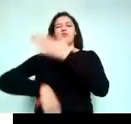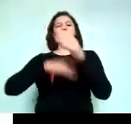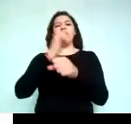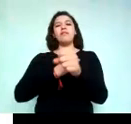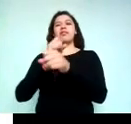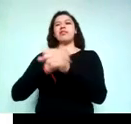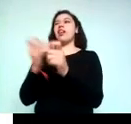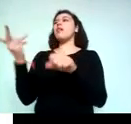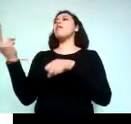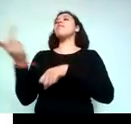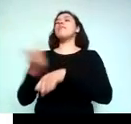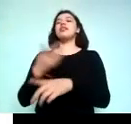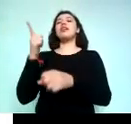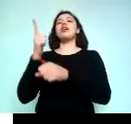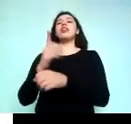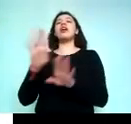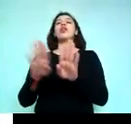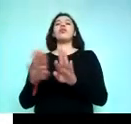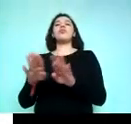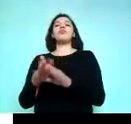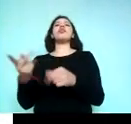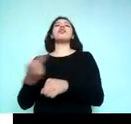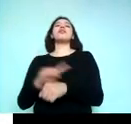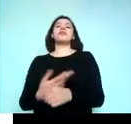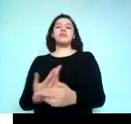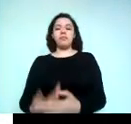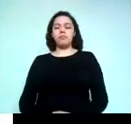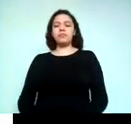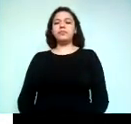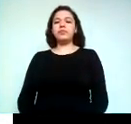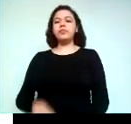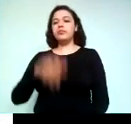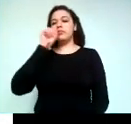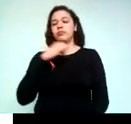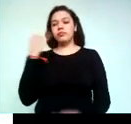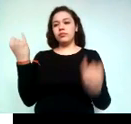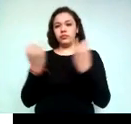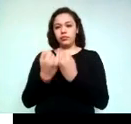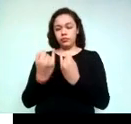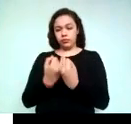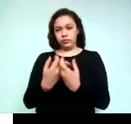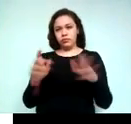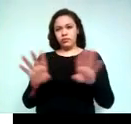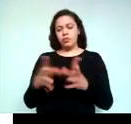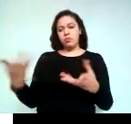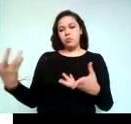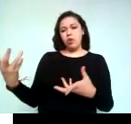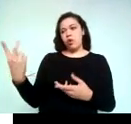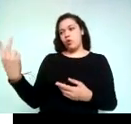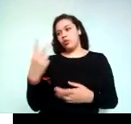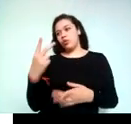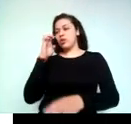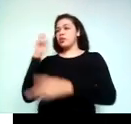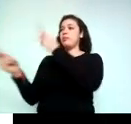detectar específicamente qué es lo que está sucediendo, hacer un mix entre estos dos